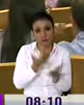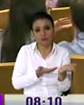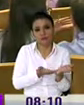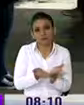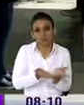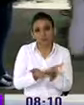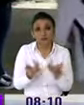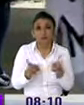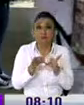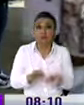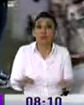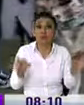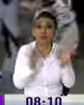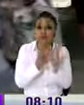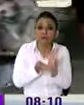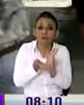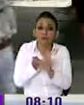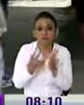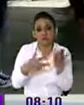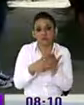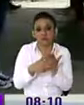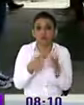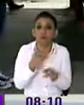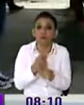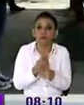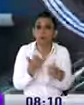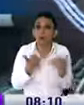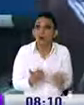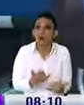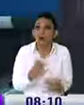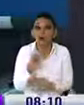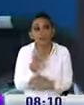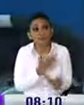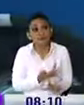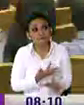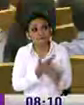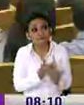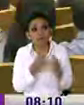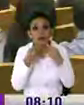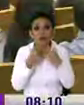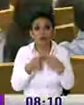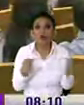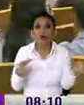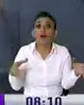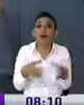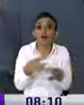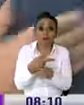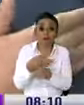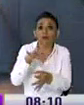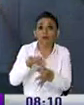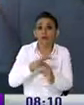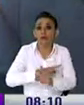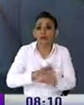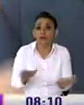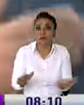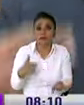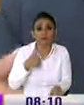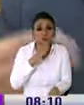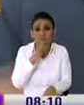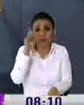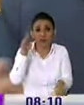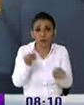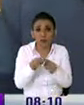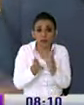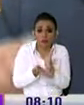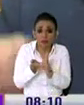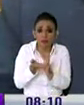la importancia del aumento de la tarifa, por lo que ahora únicamente esperan ser convocados para votar. Yo siempre estuve de acuerdo en que se